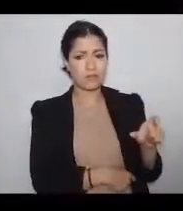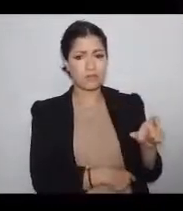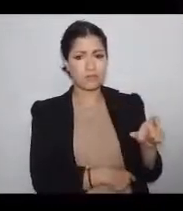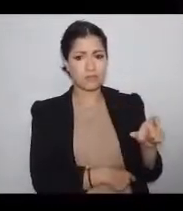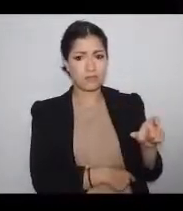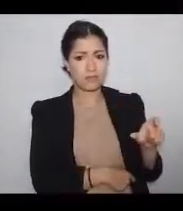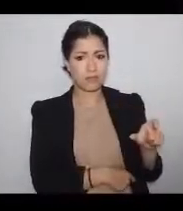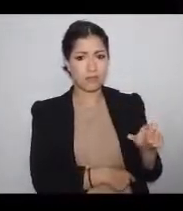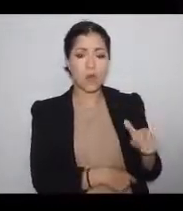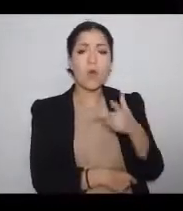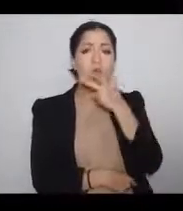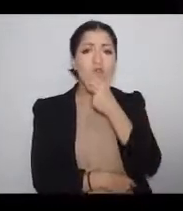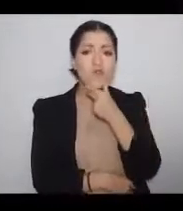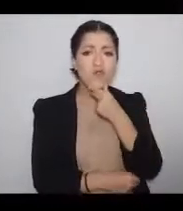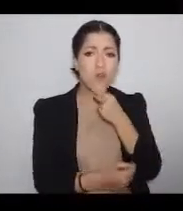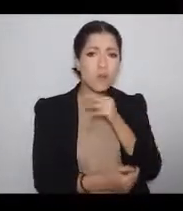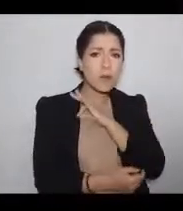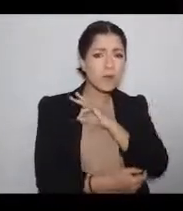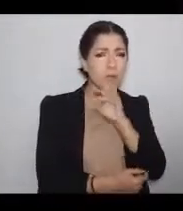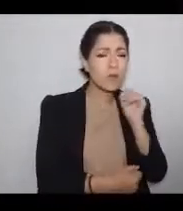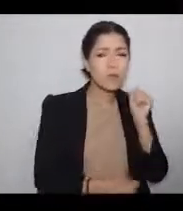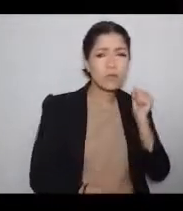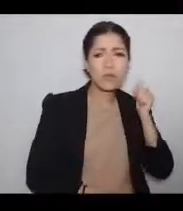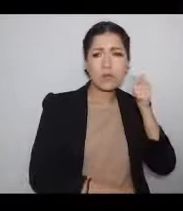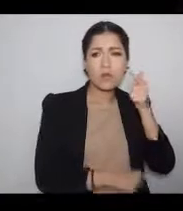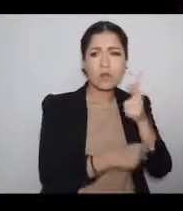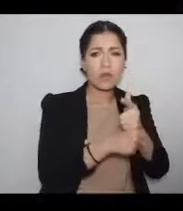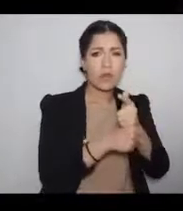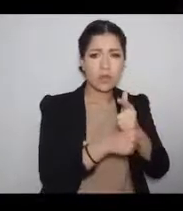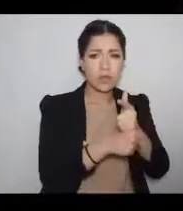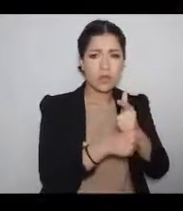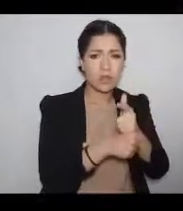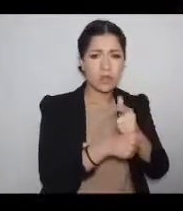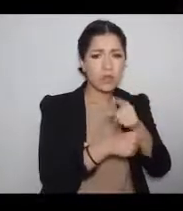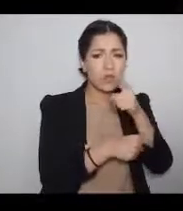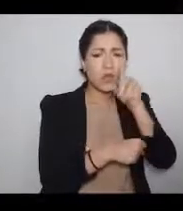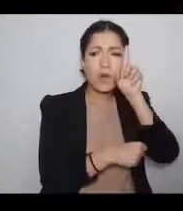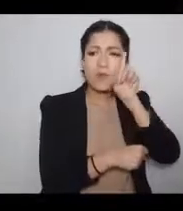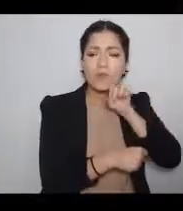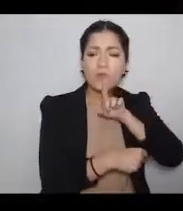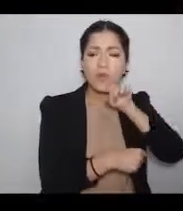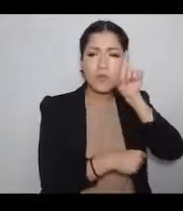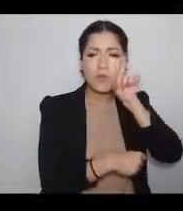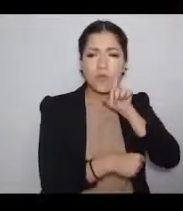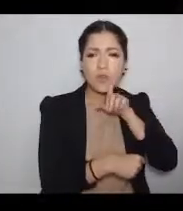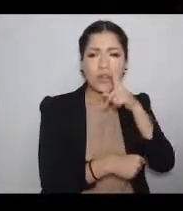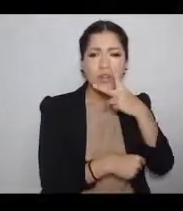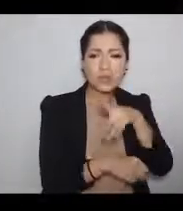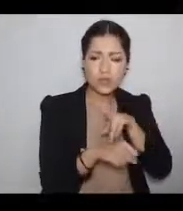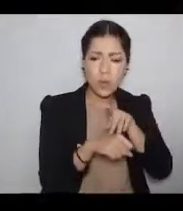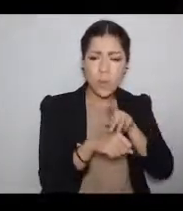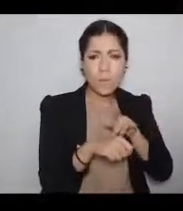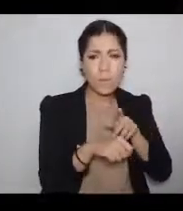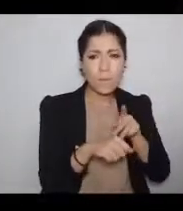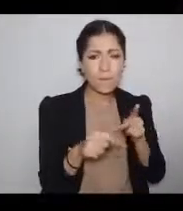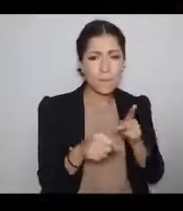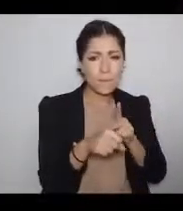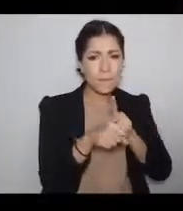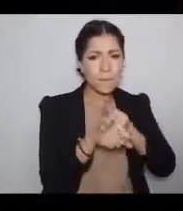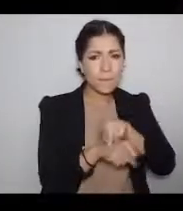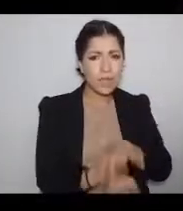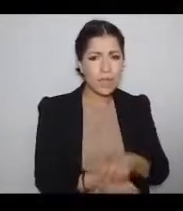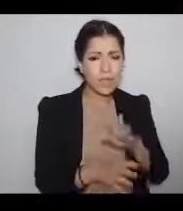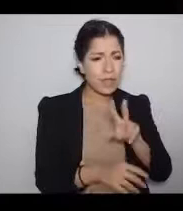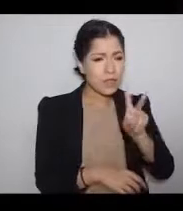Un pintor flamenco logró captar el brillo interior de esa dama su piel